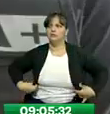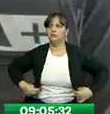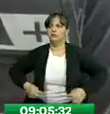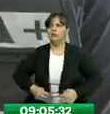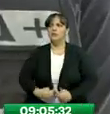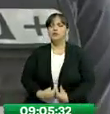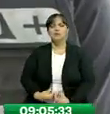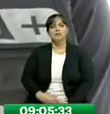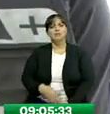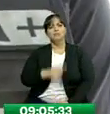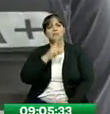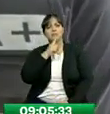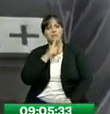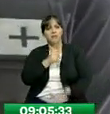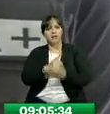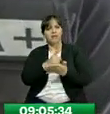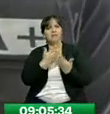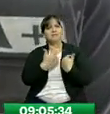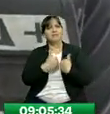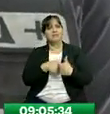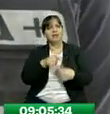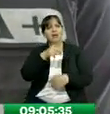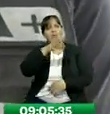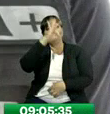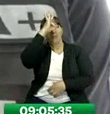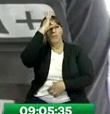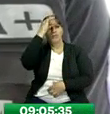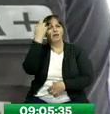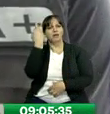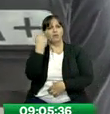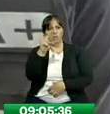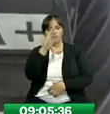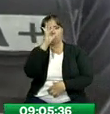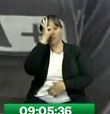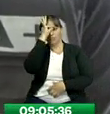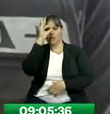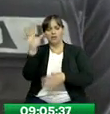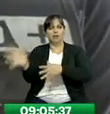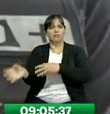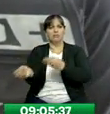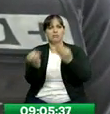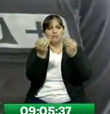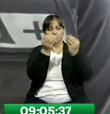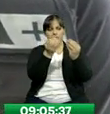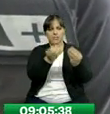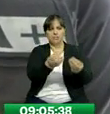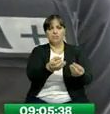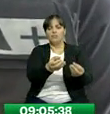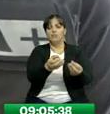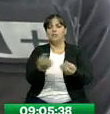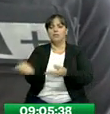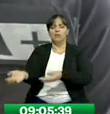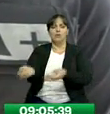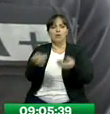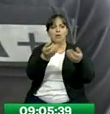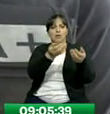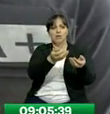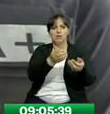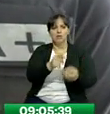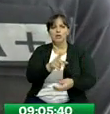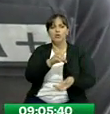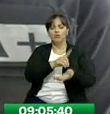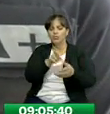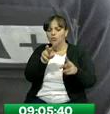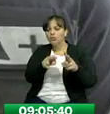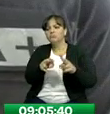casa de salud al hospital básico de récord fuerte al señor ni dice ni se bendición que ya se